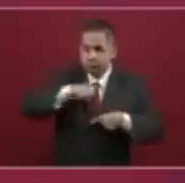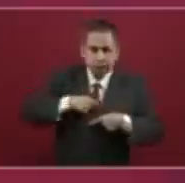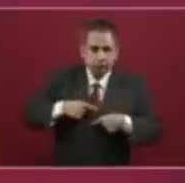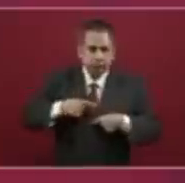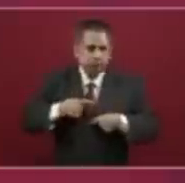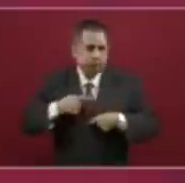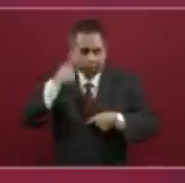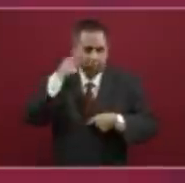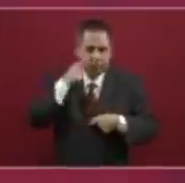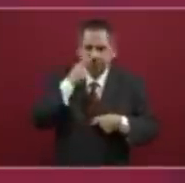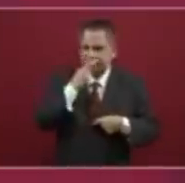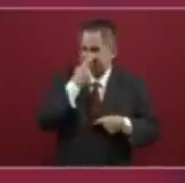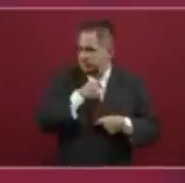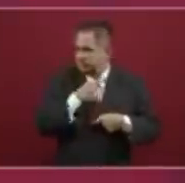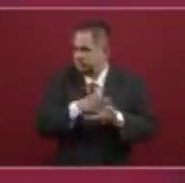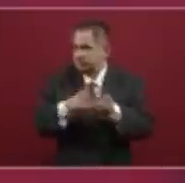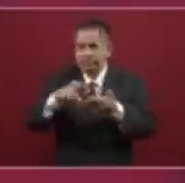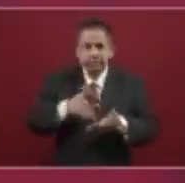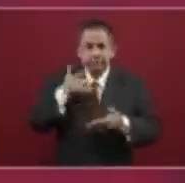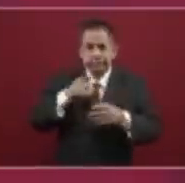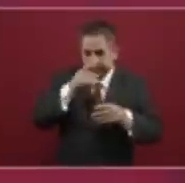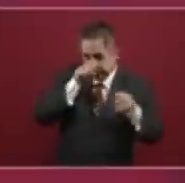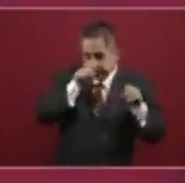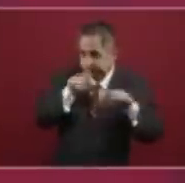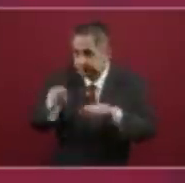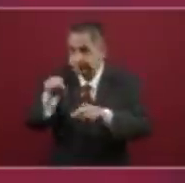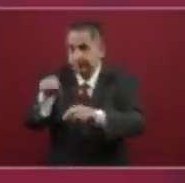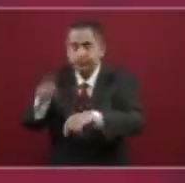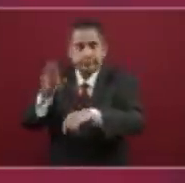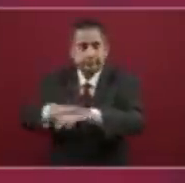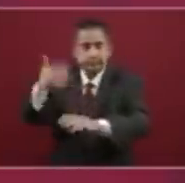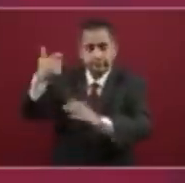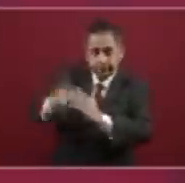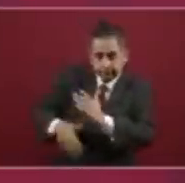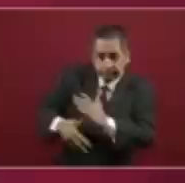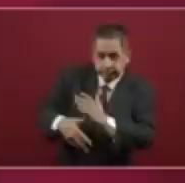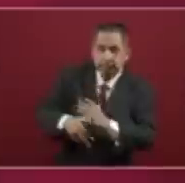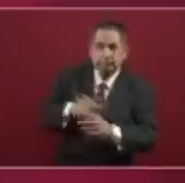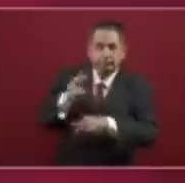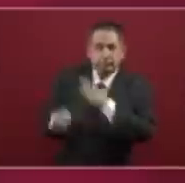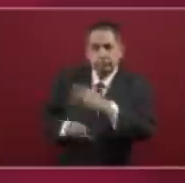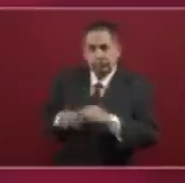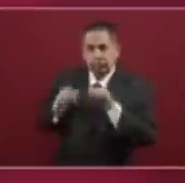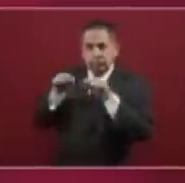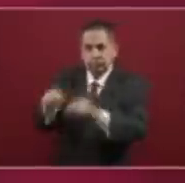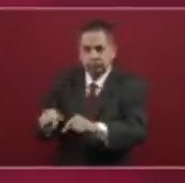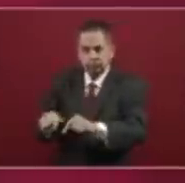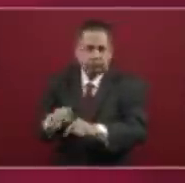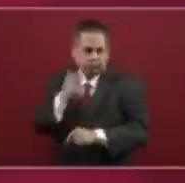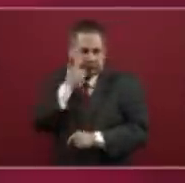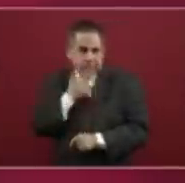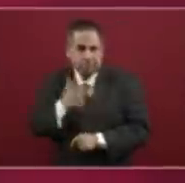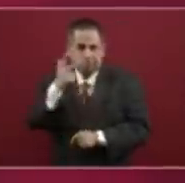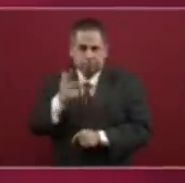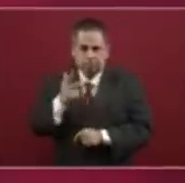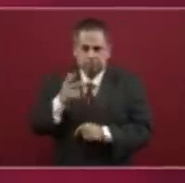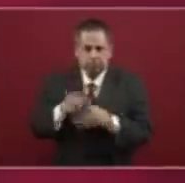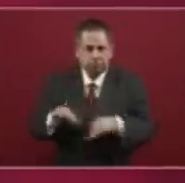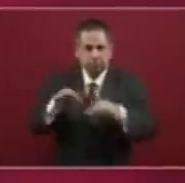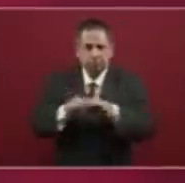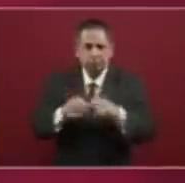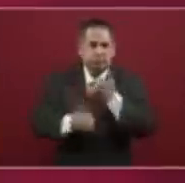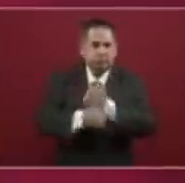donde se venda más barato, que haya una auténtica, una verdadera competencia, que no